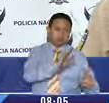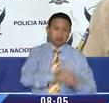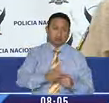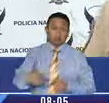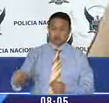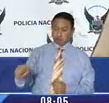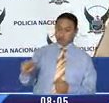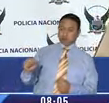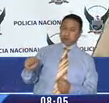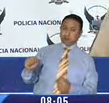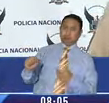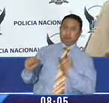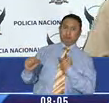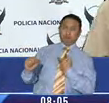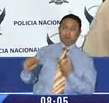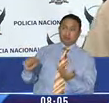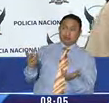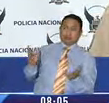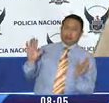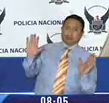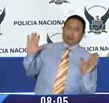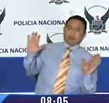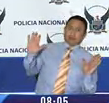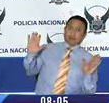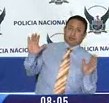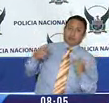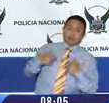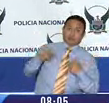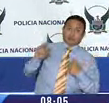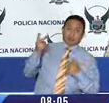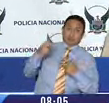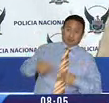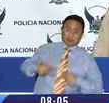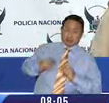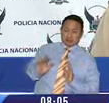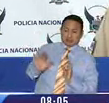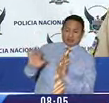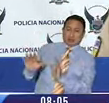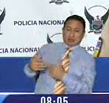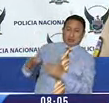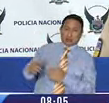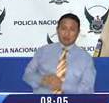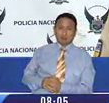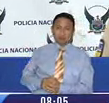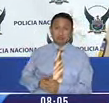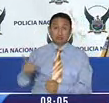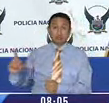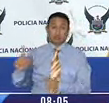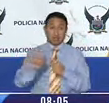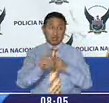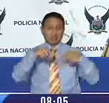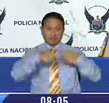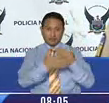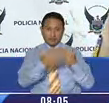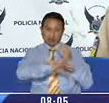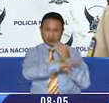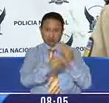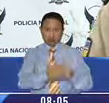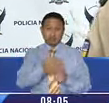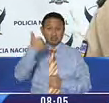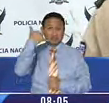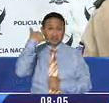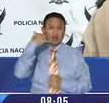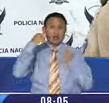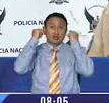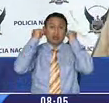me ponen un cuchillo, obviamente yo voy a proteger primero mi vida. Y así es como cometen estos delitos, robos de